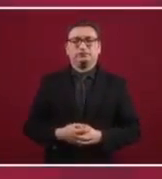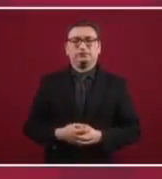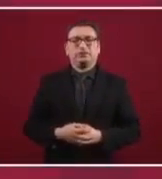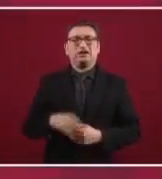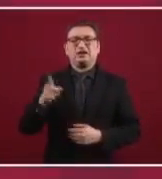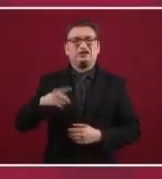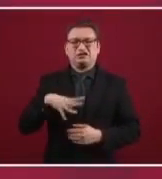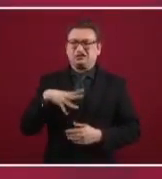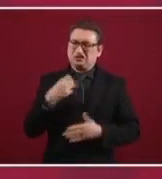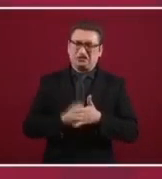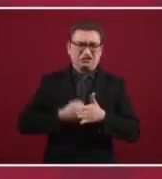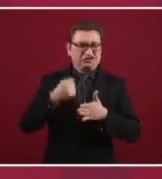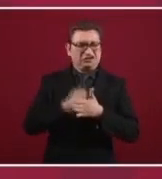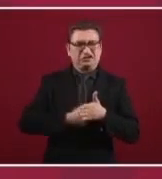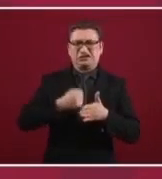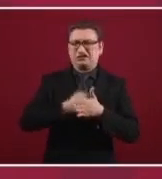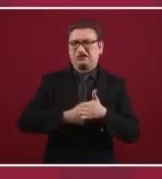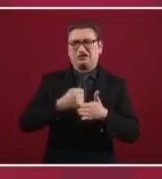con una lucha permanente.